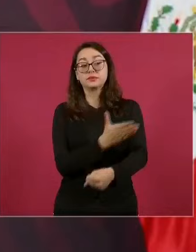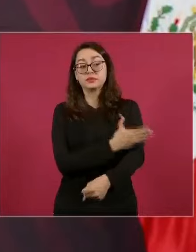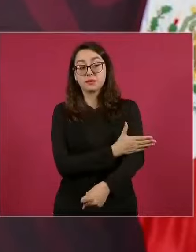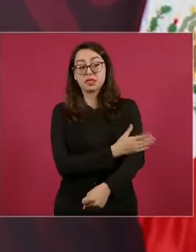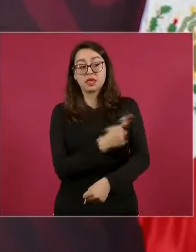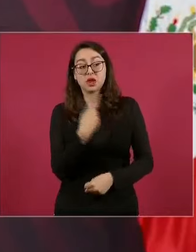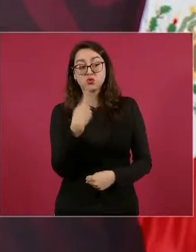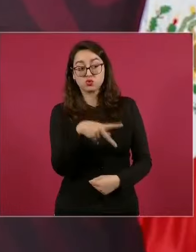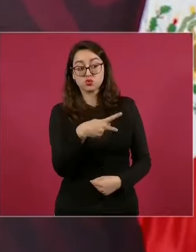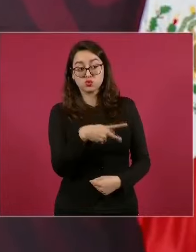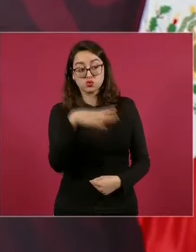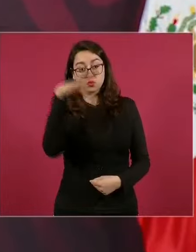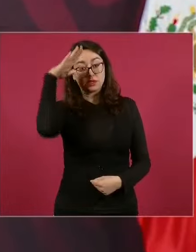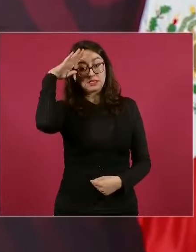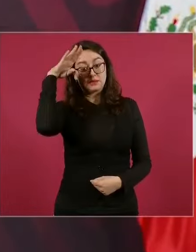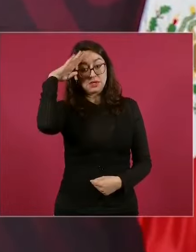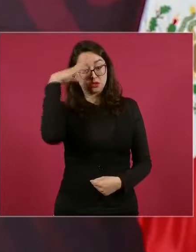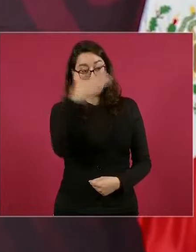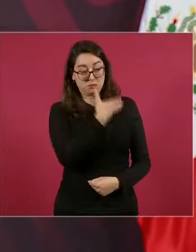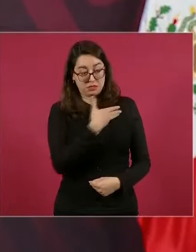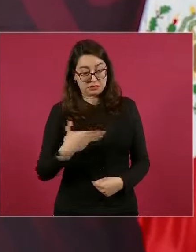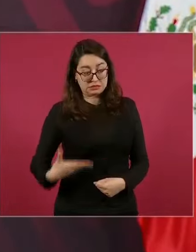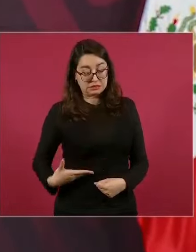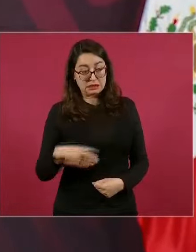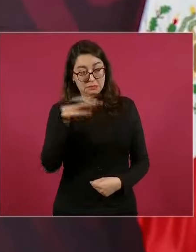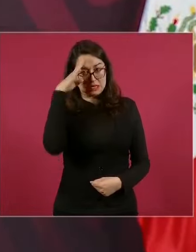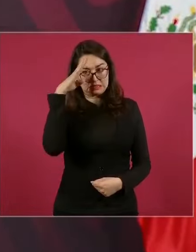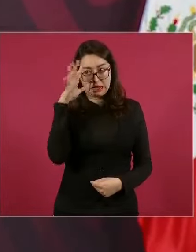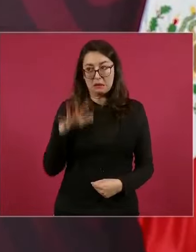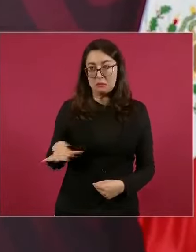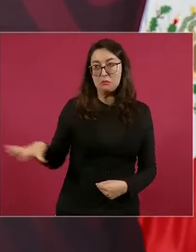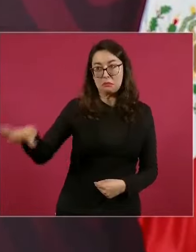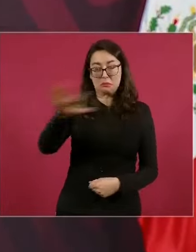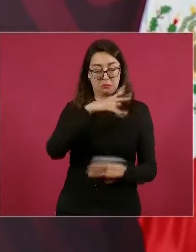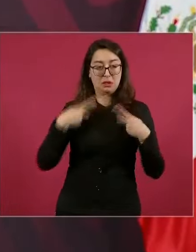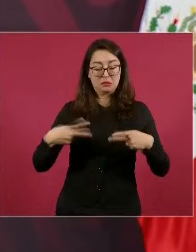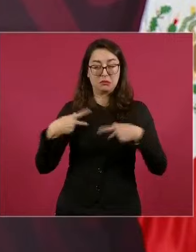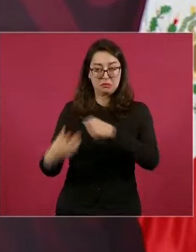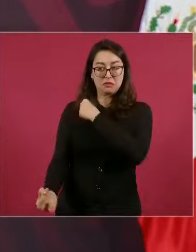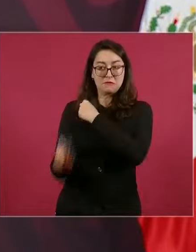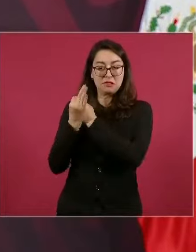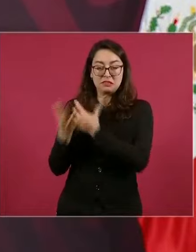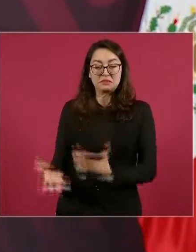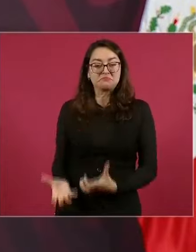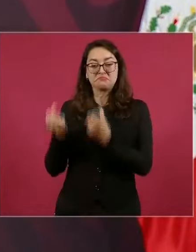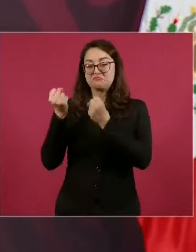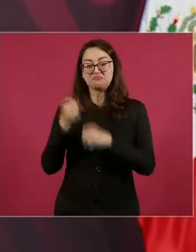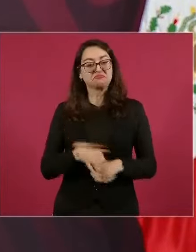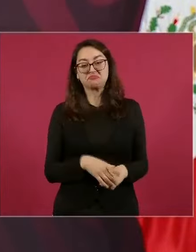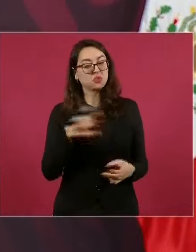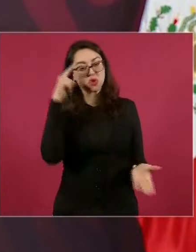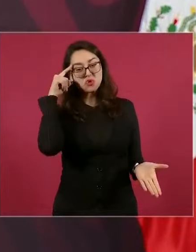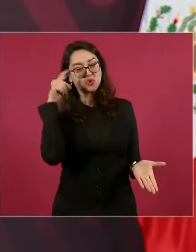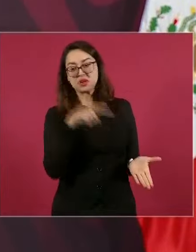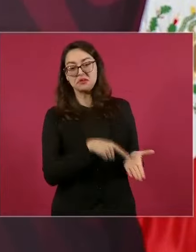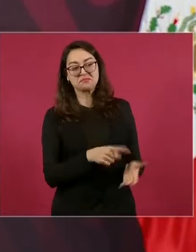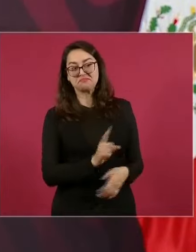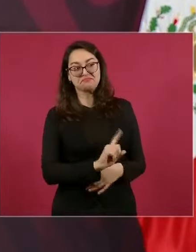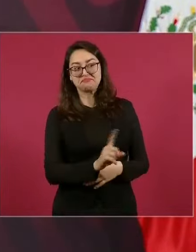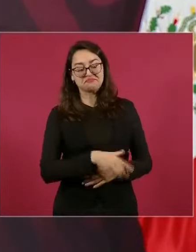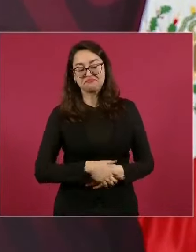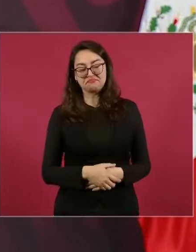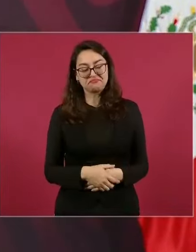Es muy peligroso que se den a conocer los datos privados de cualquier periodista. Particularmente en un país